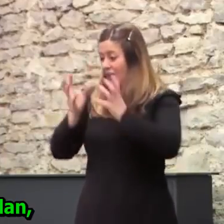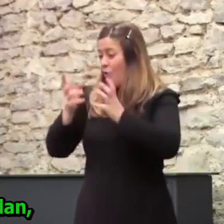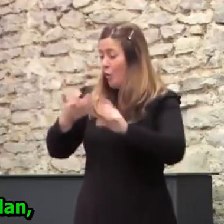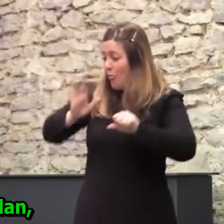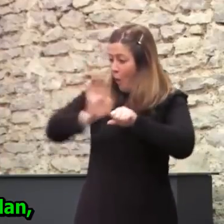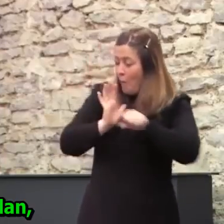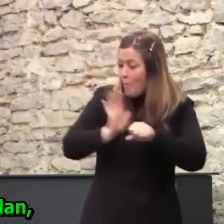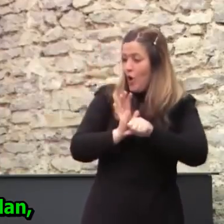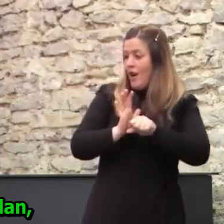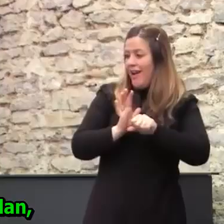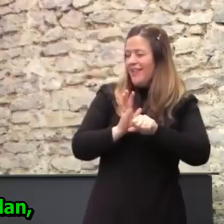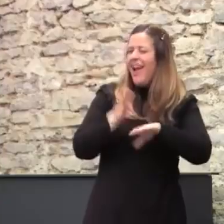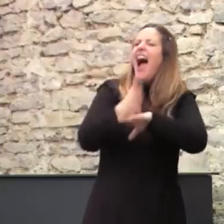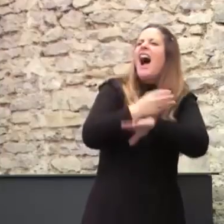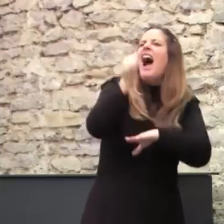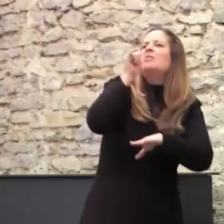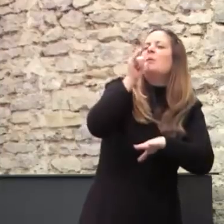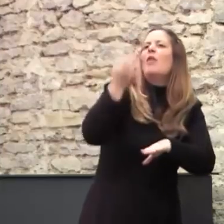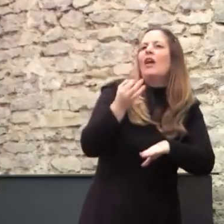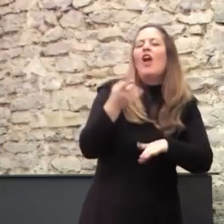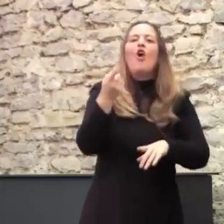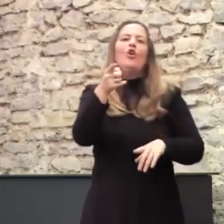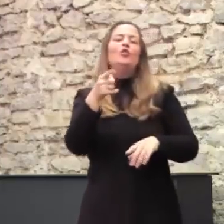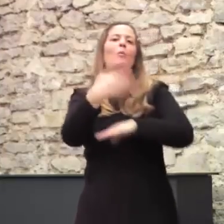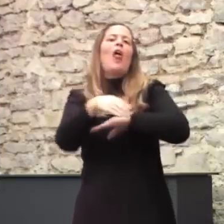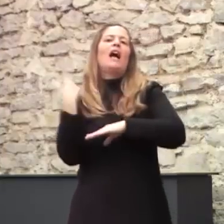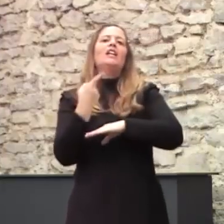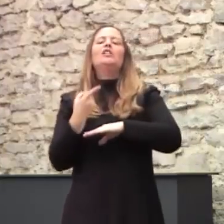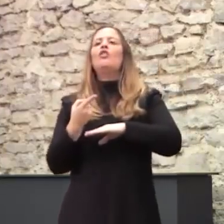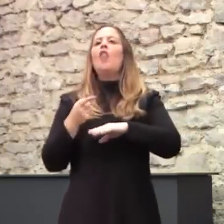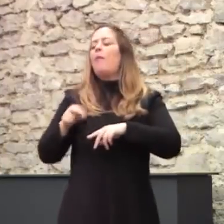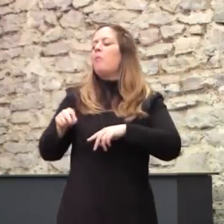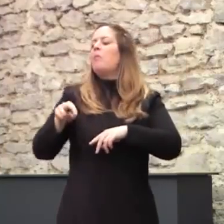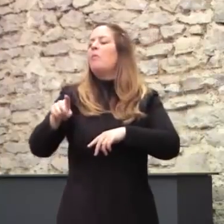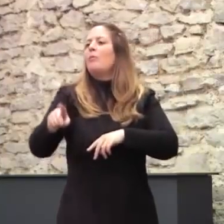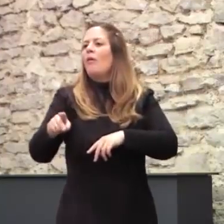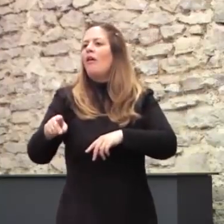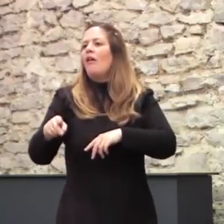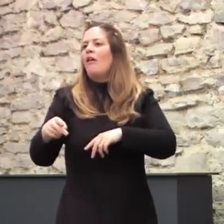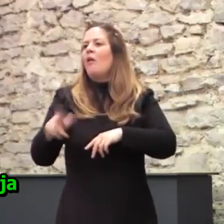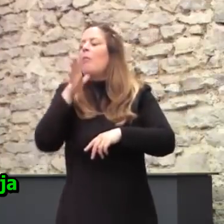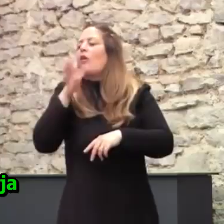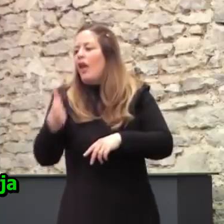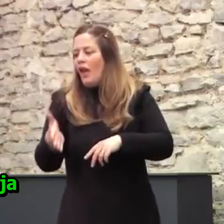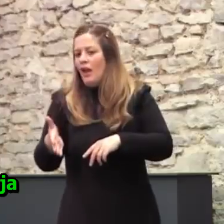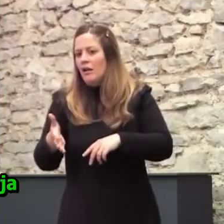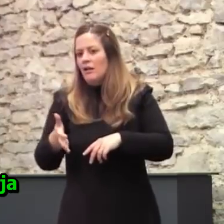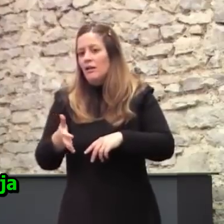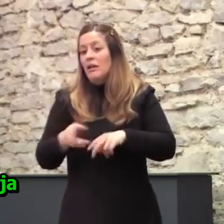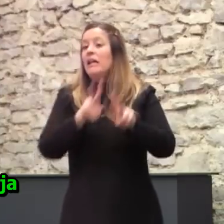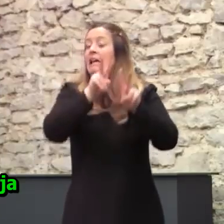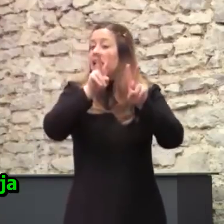violan, qué habíamos bebido cuando nos violan, por qué caminábamos solas por la calle cuando nos violan. Y en el tema de